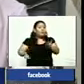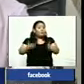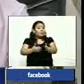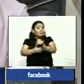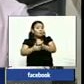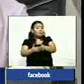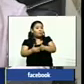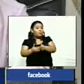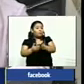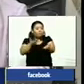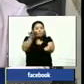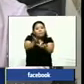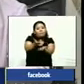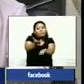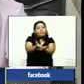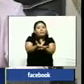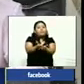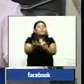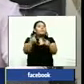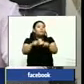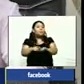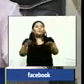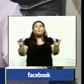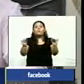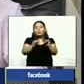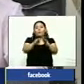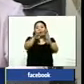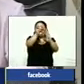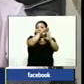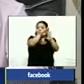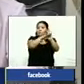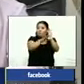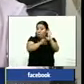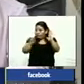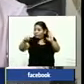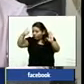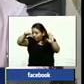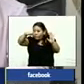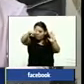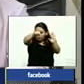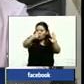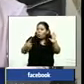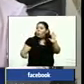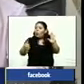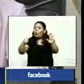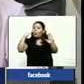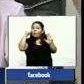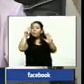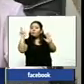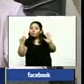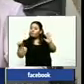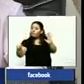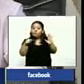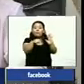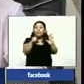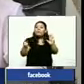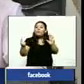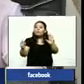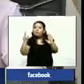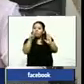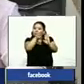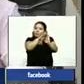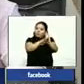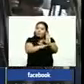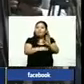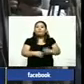a plantear, pero va a ser una agenda consensada entre las prioridades del sector laboral y las prioridades del sector